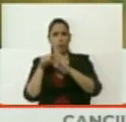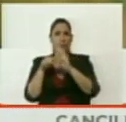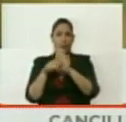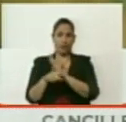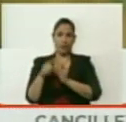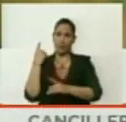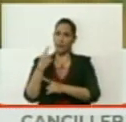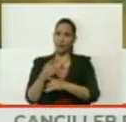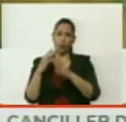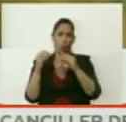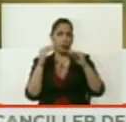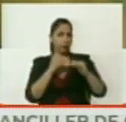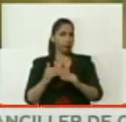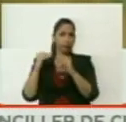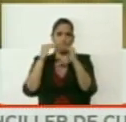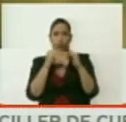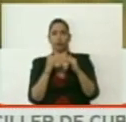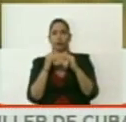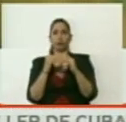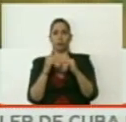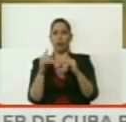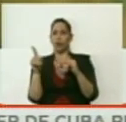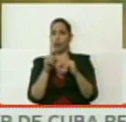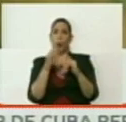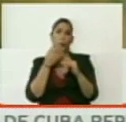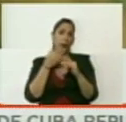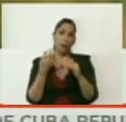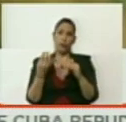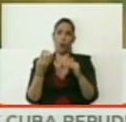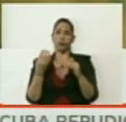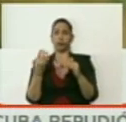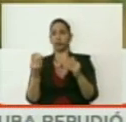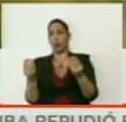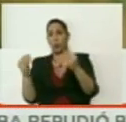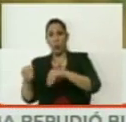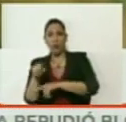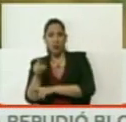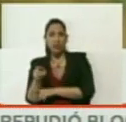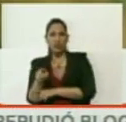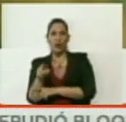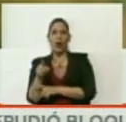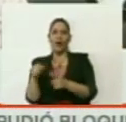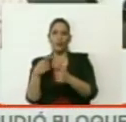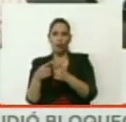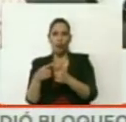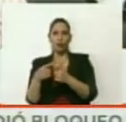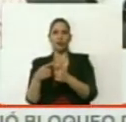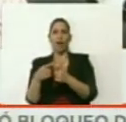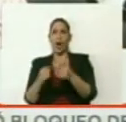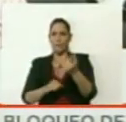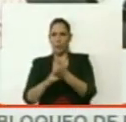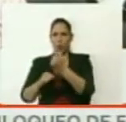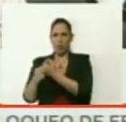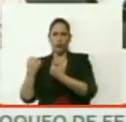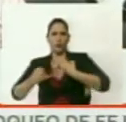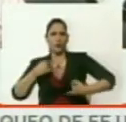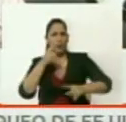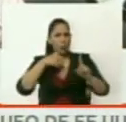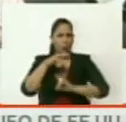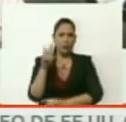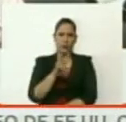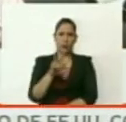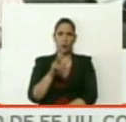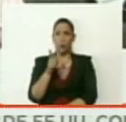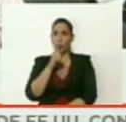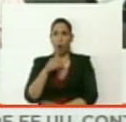ser todos y todas. Quien no esté en desacuerdo con esto está a favor del sufrimiento del pueblo venezolano. Quien